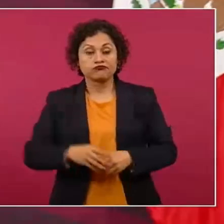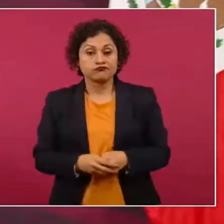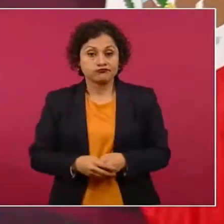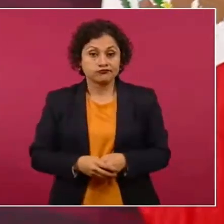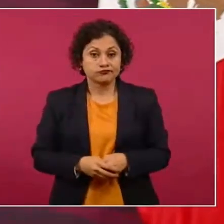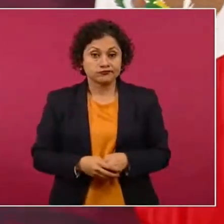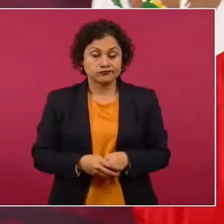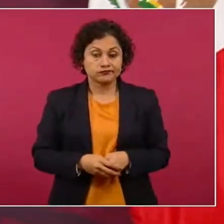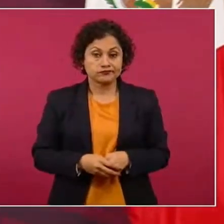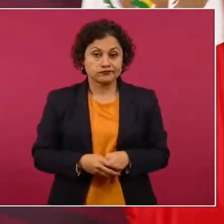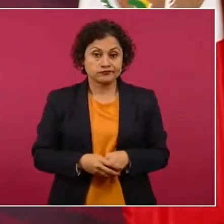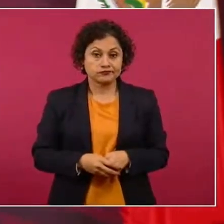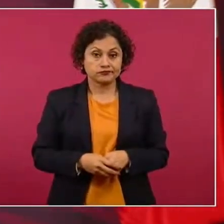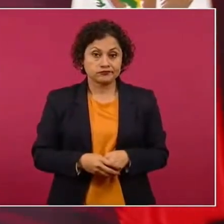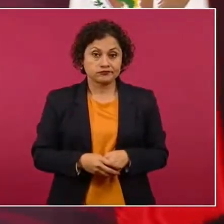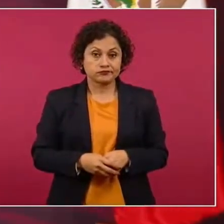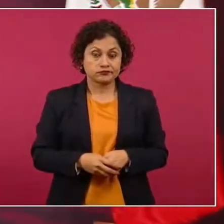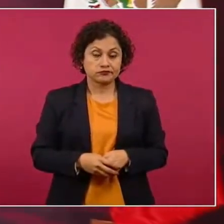a